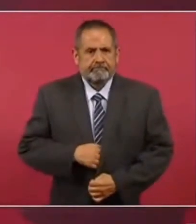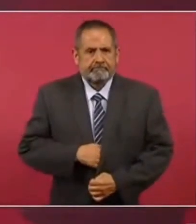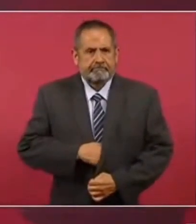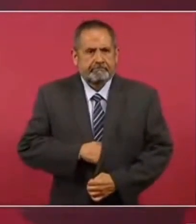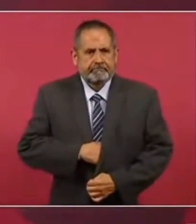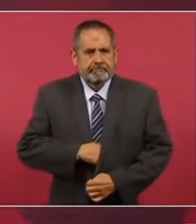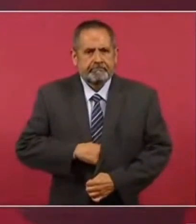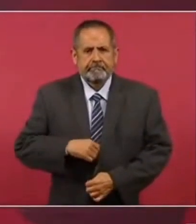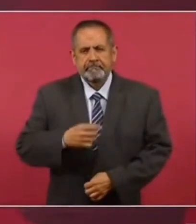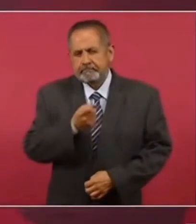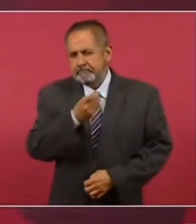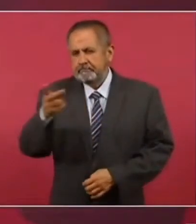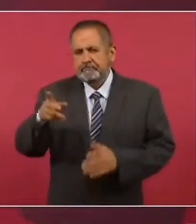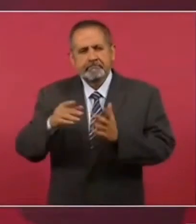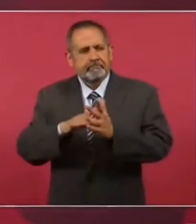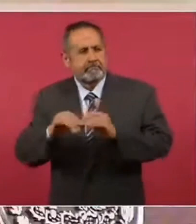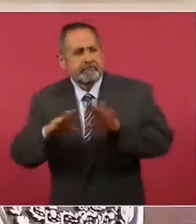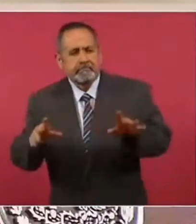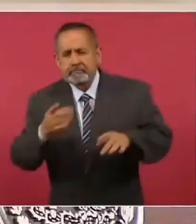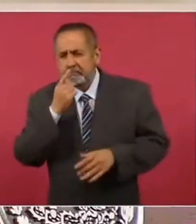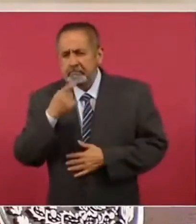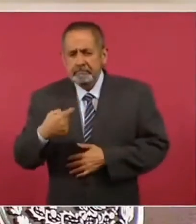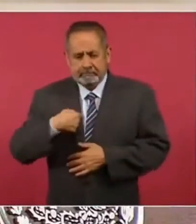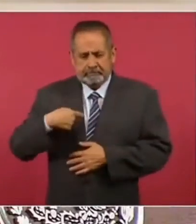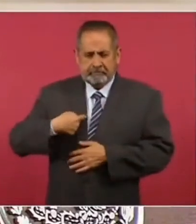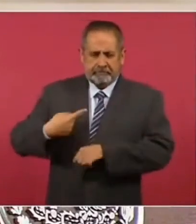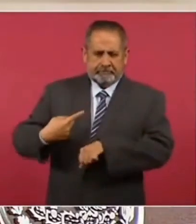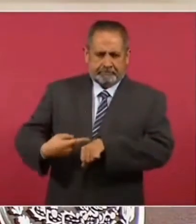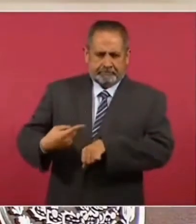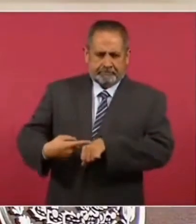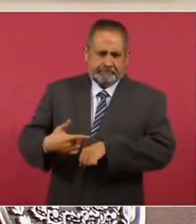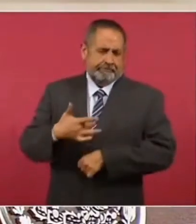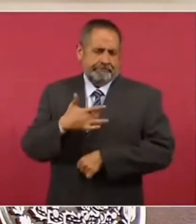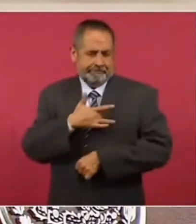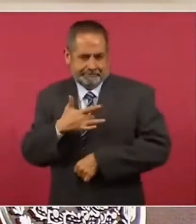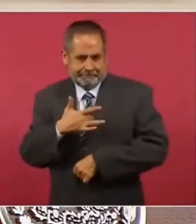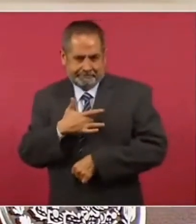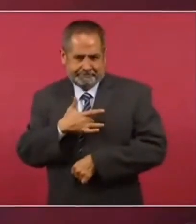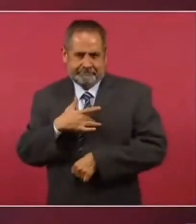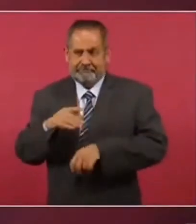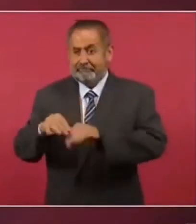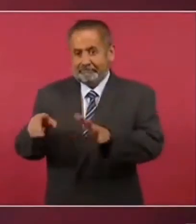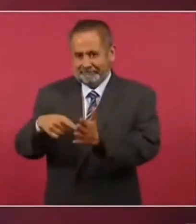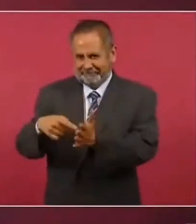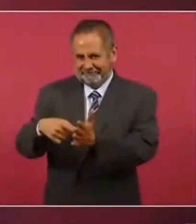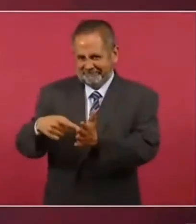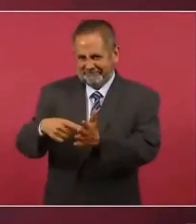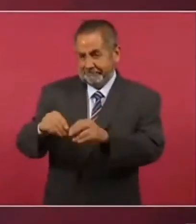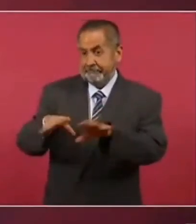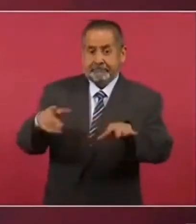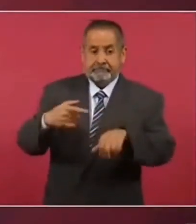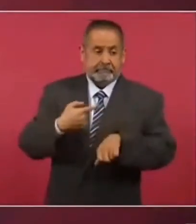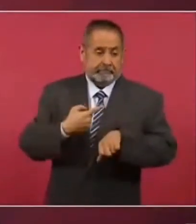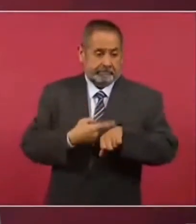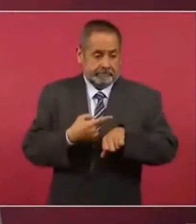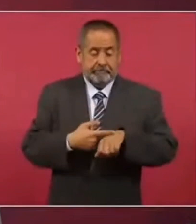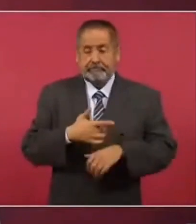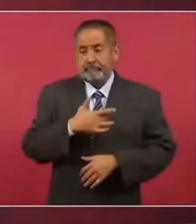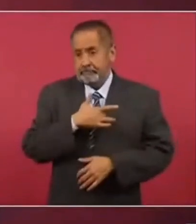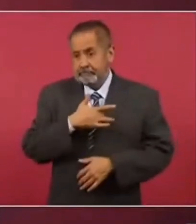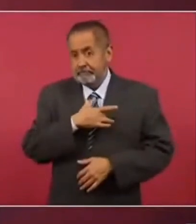que estoy malo del corazón y que hipertenso y que